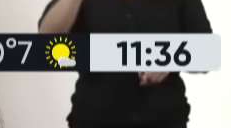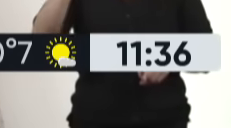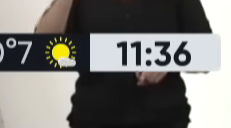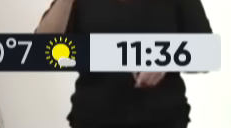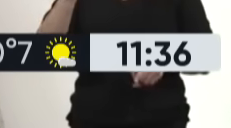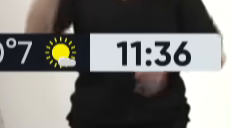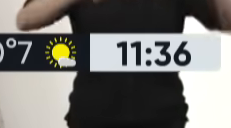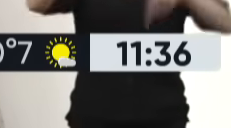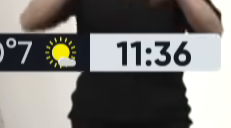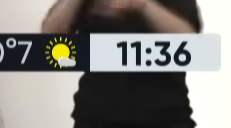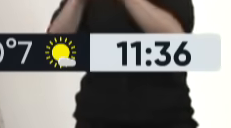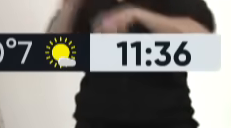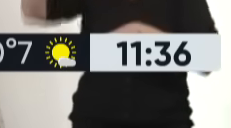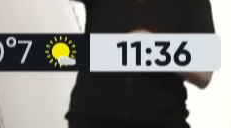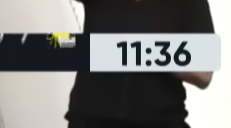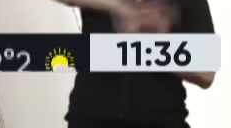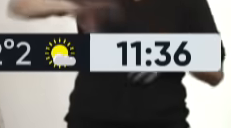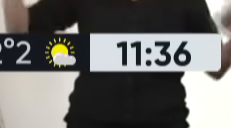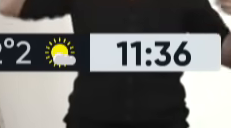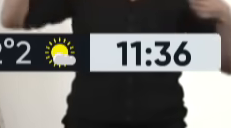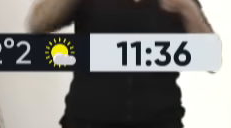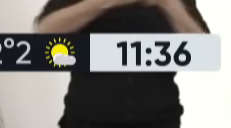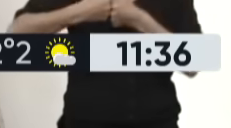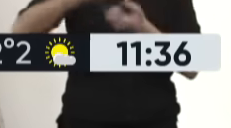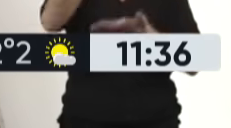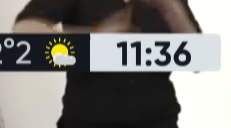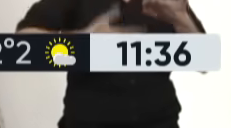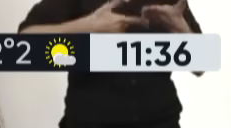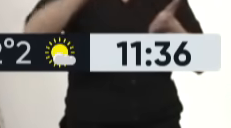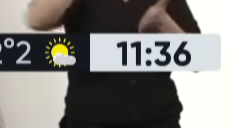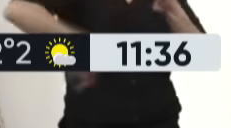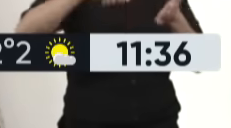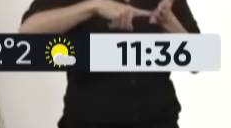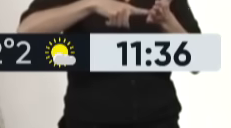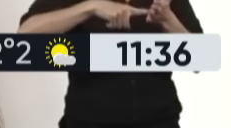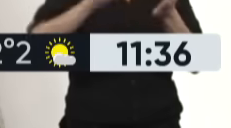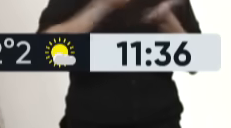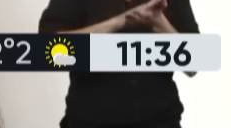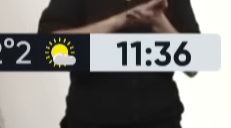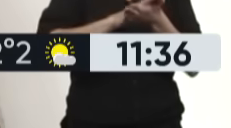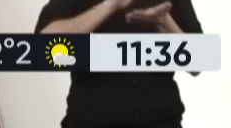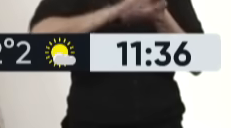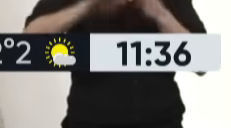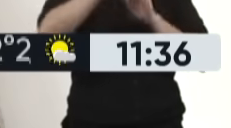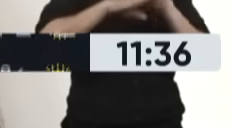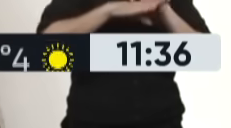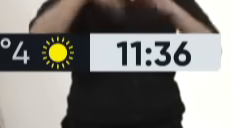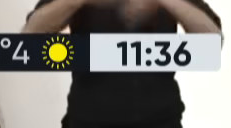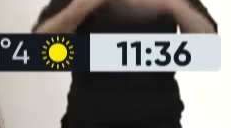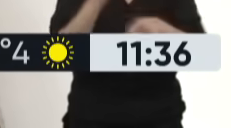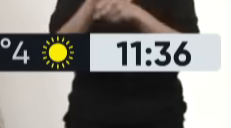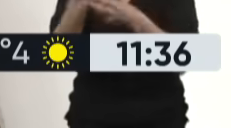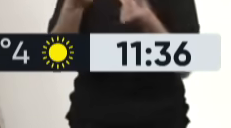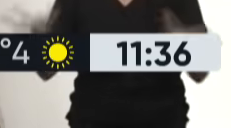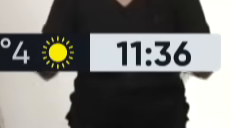firmen al nuevo régimen. ¿Cuándo va a ser? ¿En dónde? Y si va a estar el presidente en aquella firma. Y después hablaste